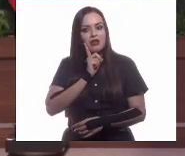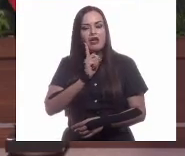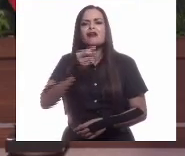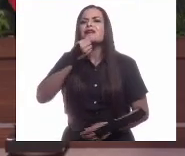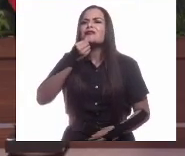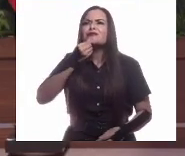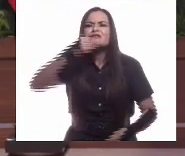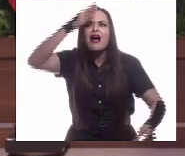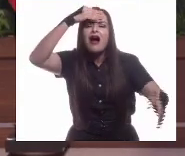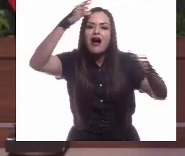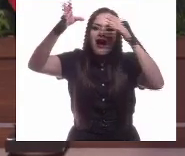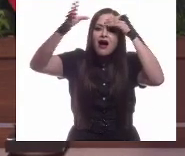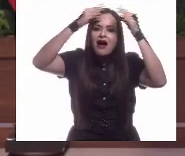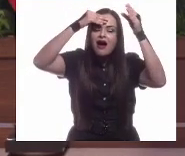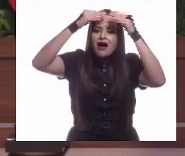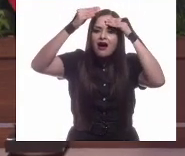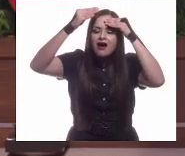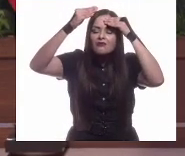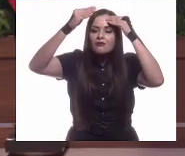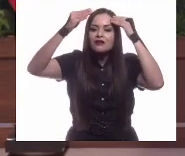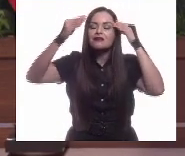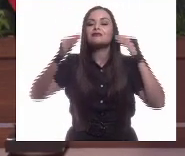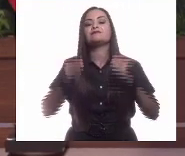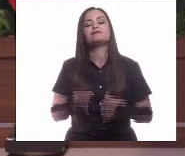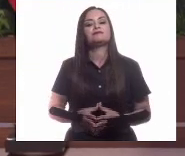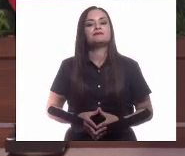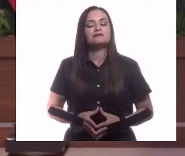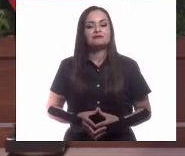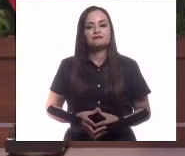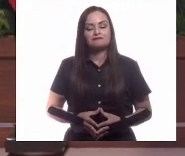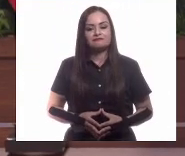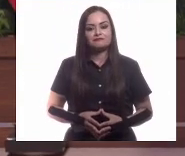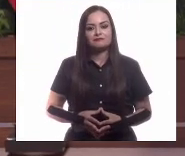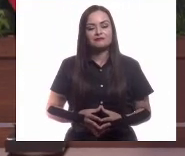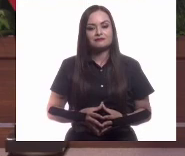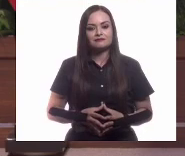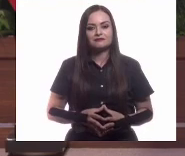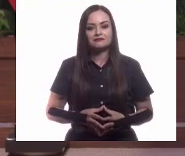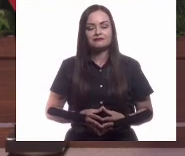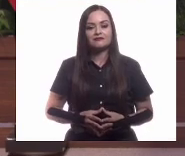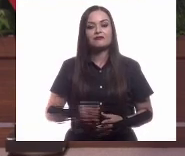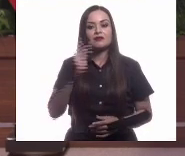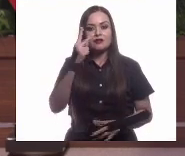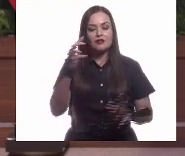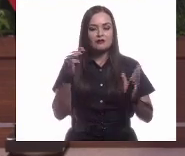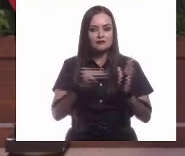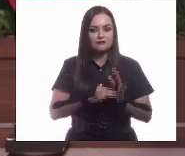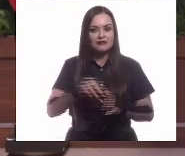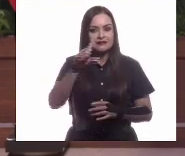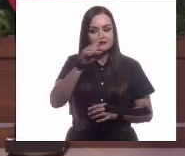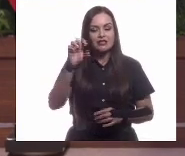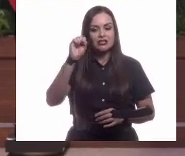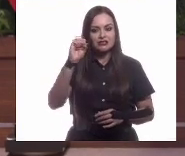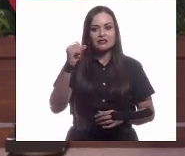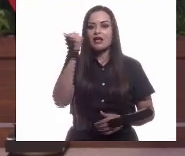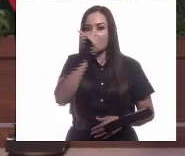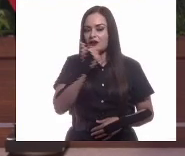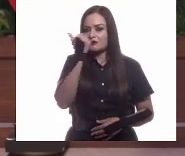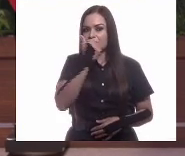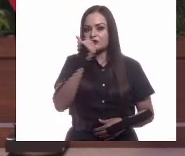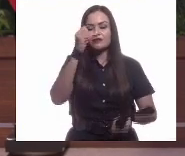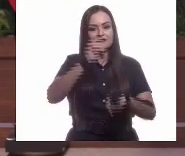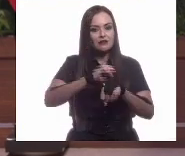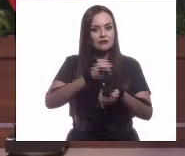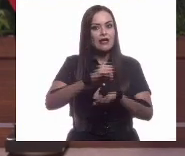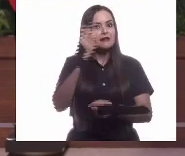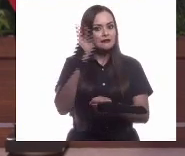en el Congreso, que ahí nació nuestro Estado, en fin. Además, 2.160 estudiantes de tercero de